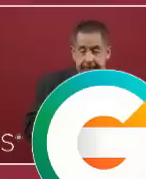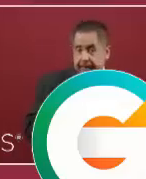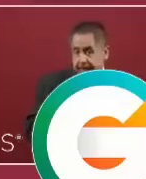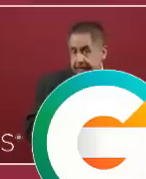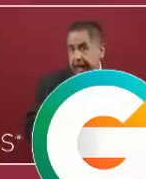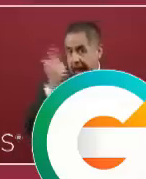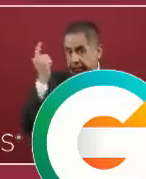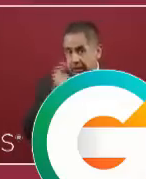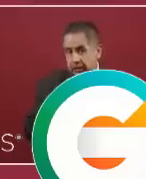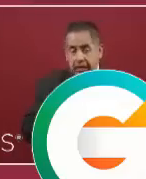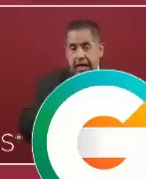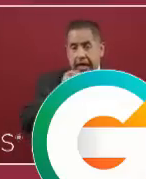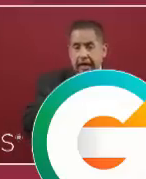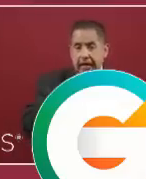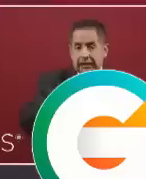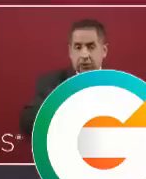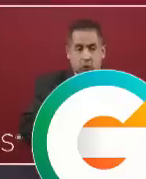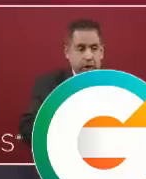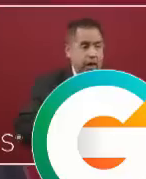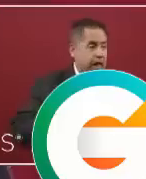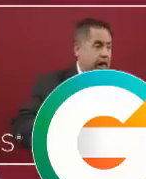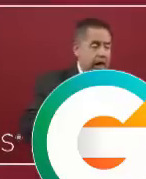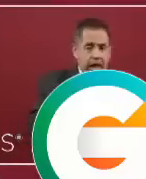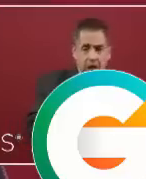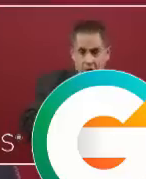serios, graves de inseguridad, de violencia.